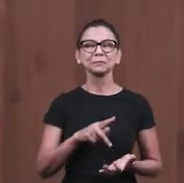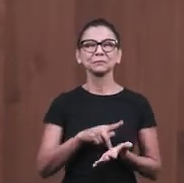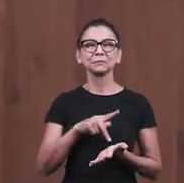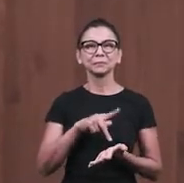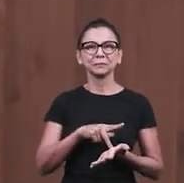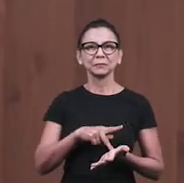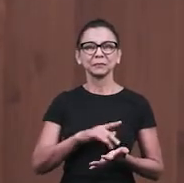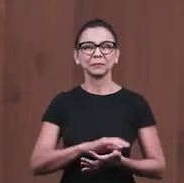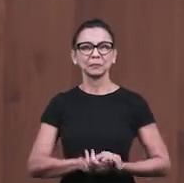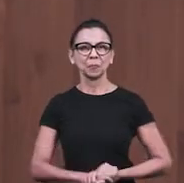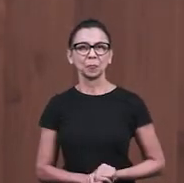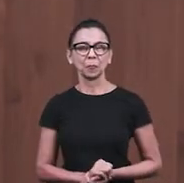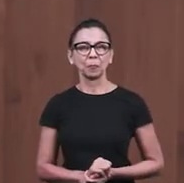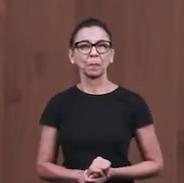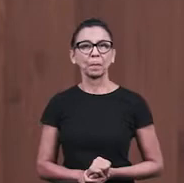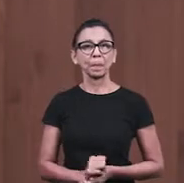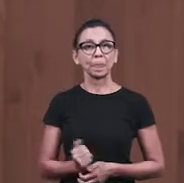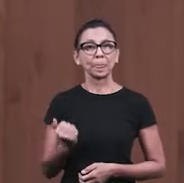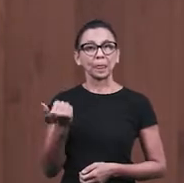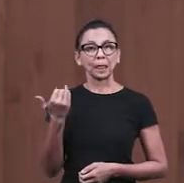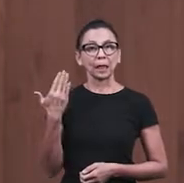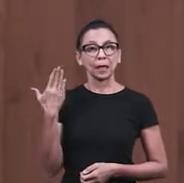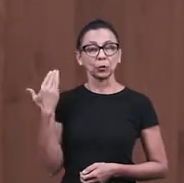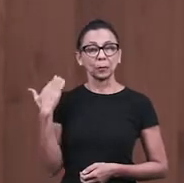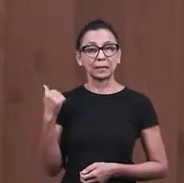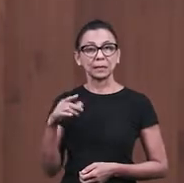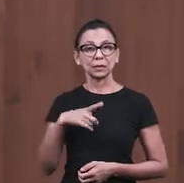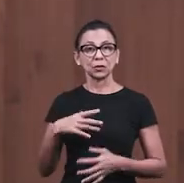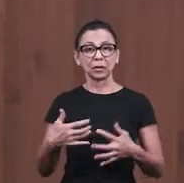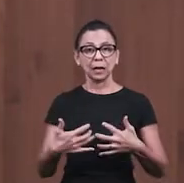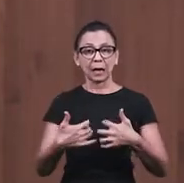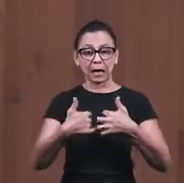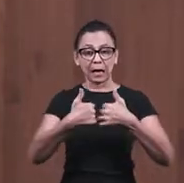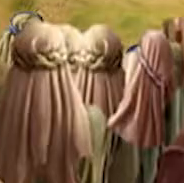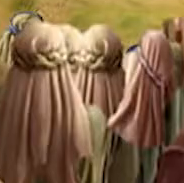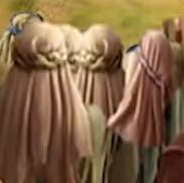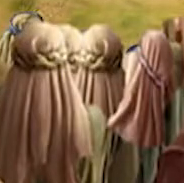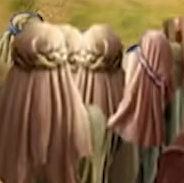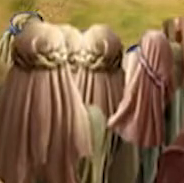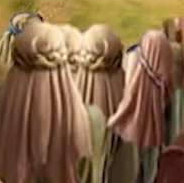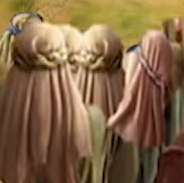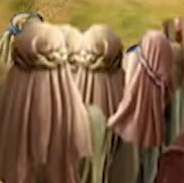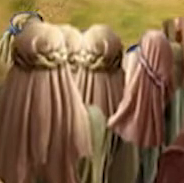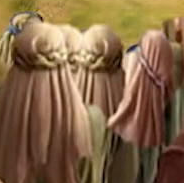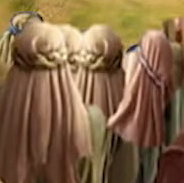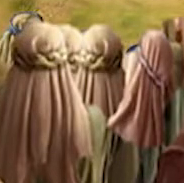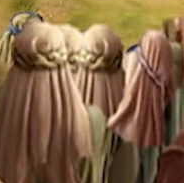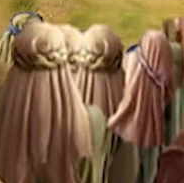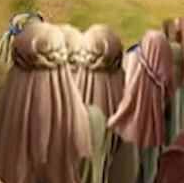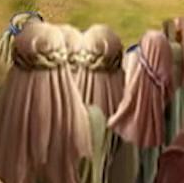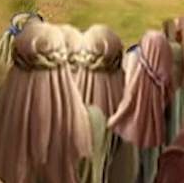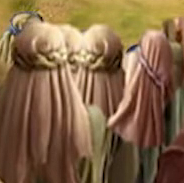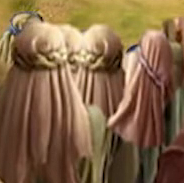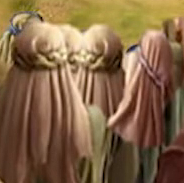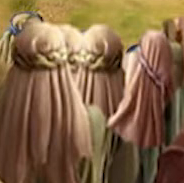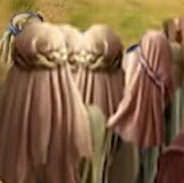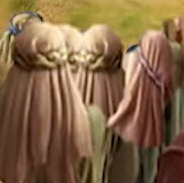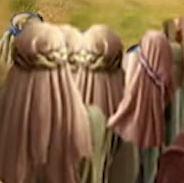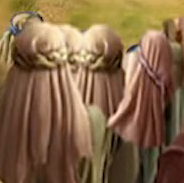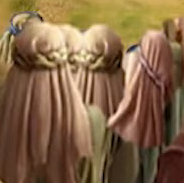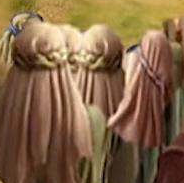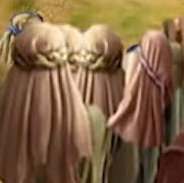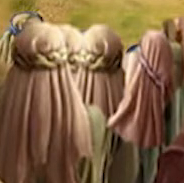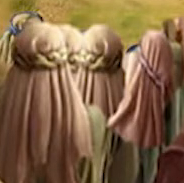del pacto, niños, Él iría al frente del pueblo. Él iría a atravesar el río,